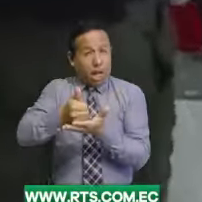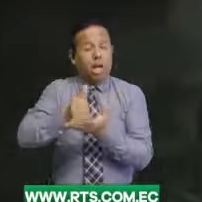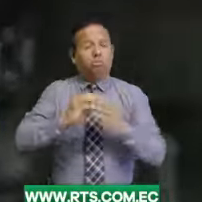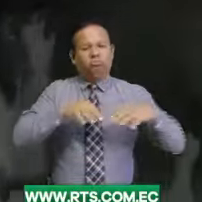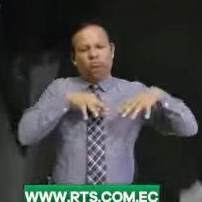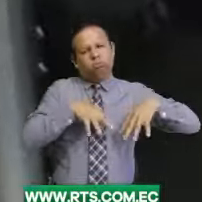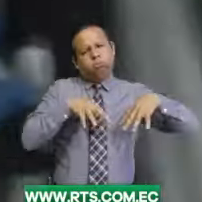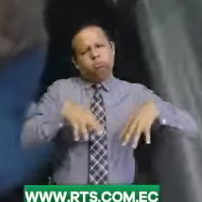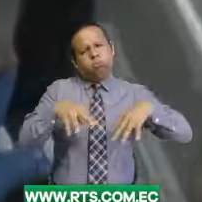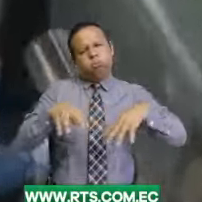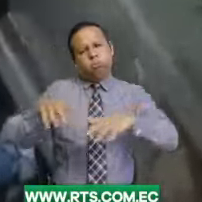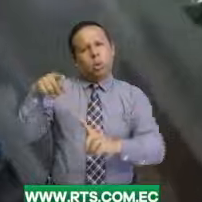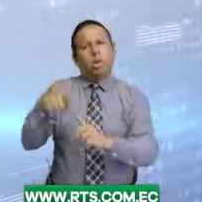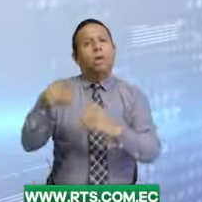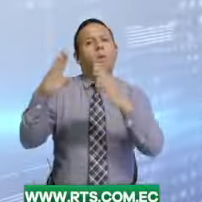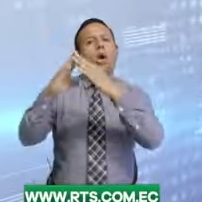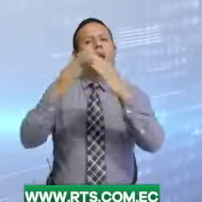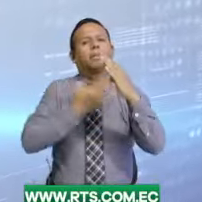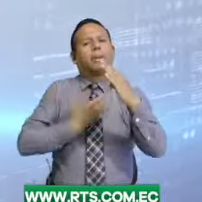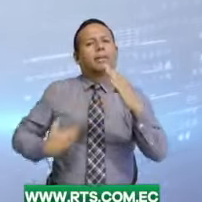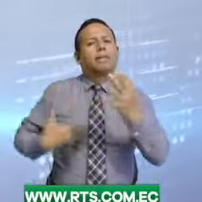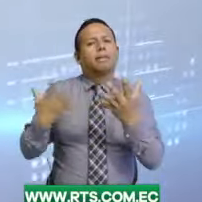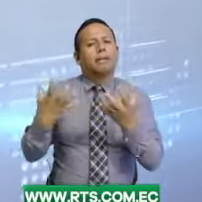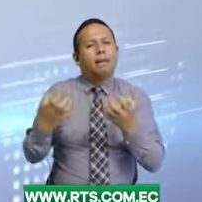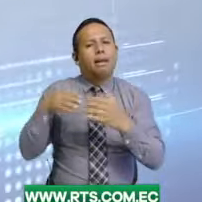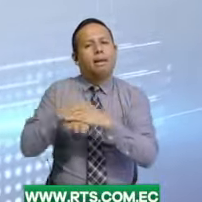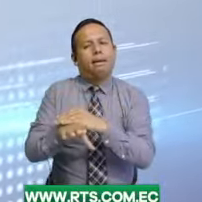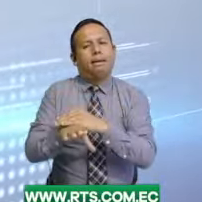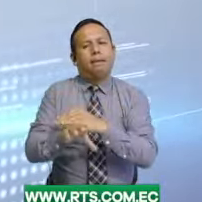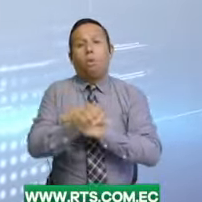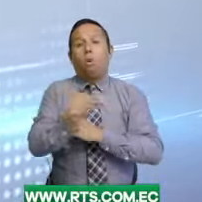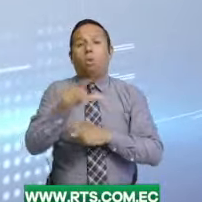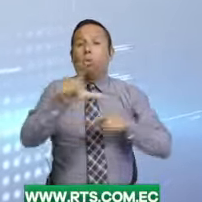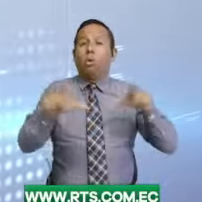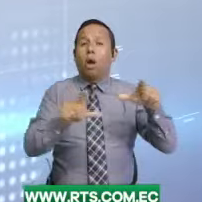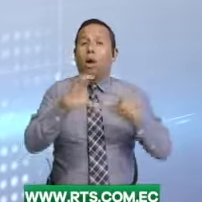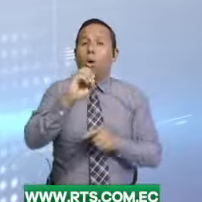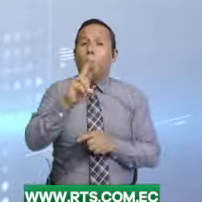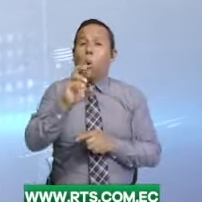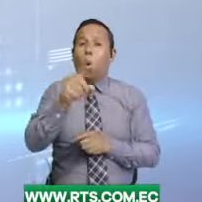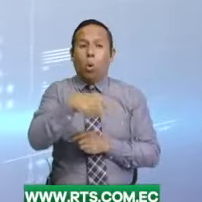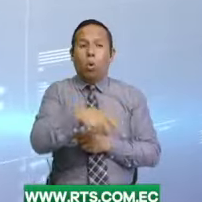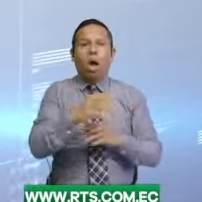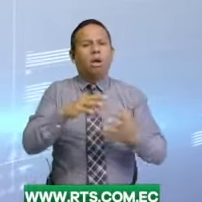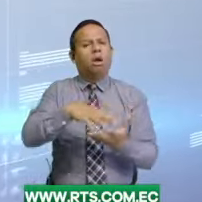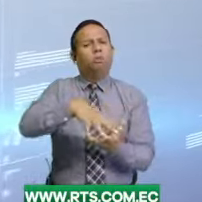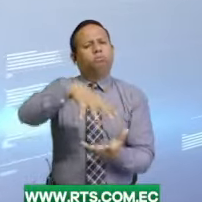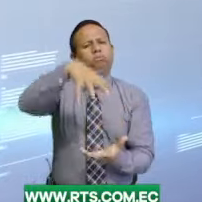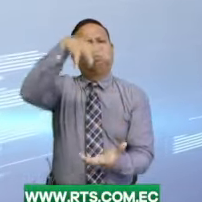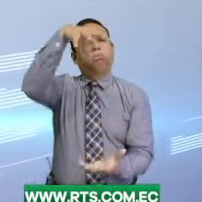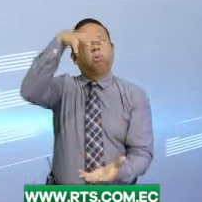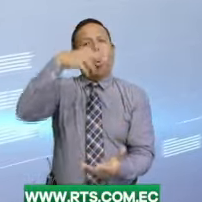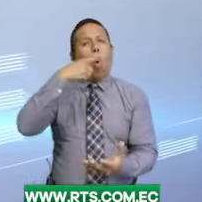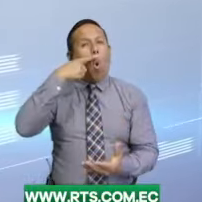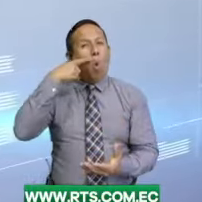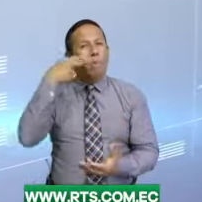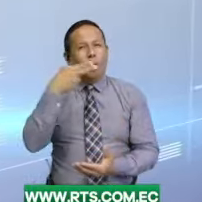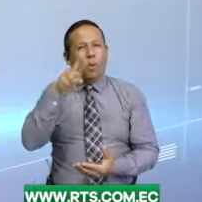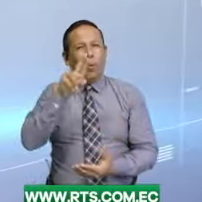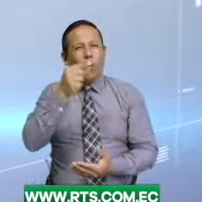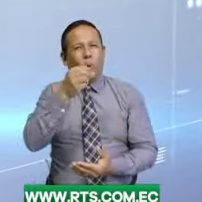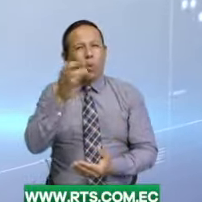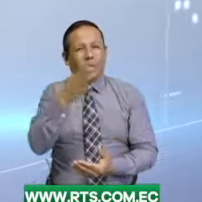al Palacio Gubernamental. En la localidad de Coro derrumbaron, en cambio, la icónica estatua de Hugo Chávez. La